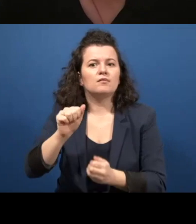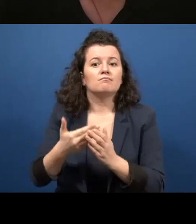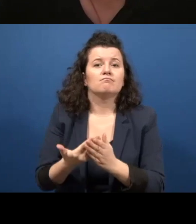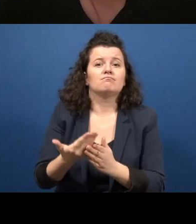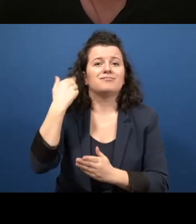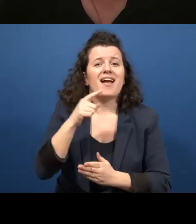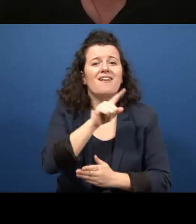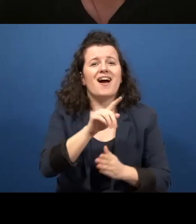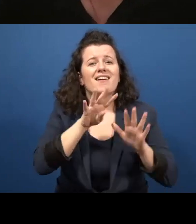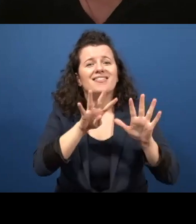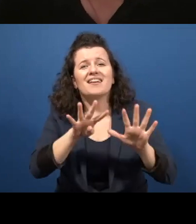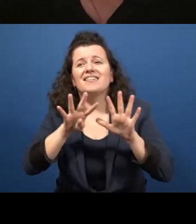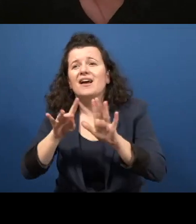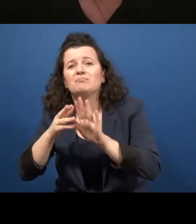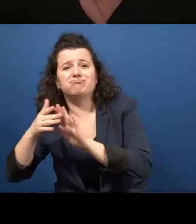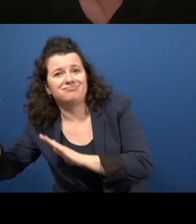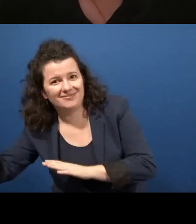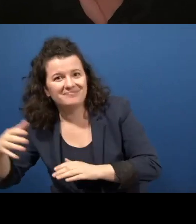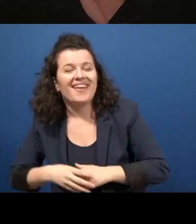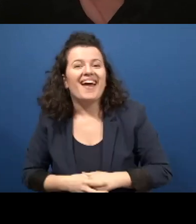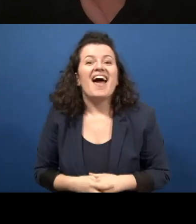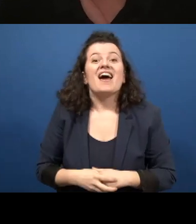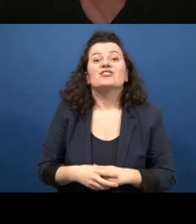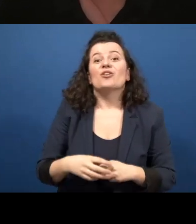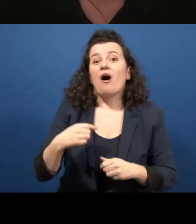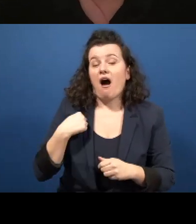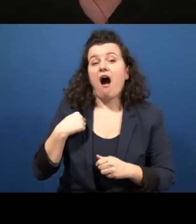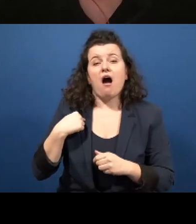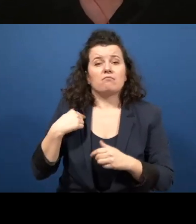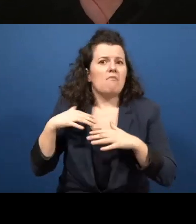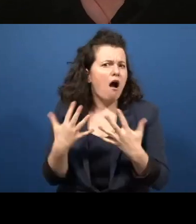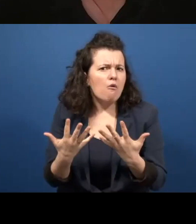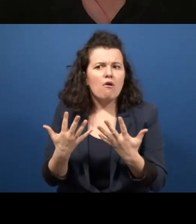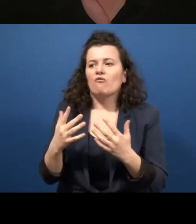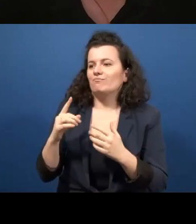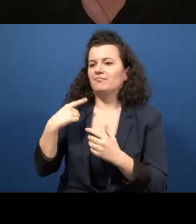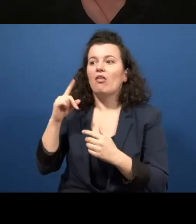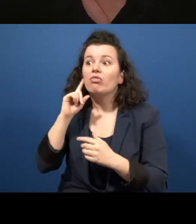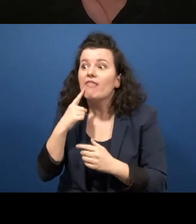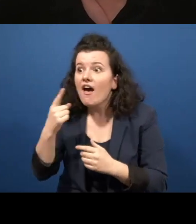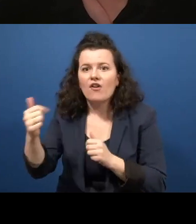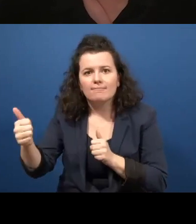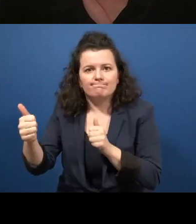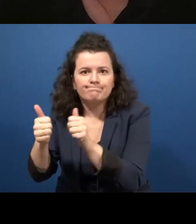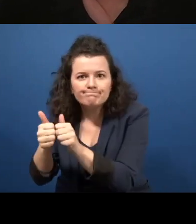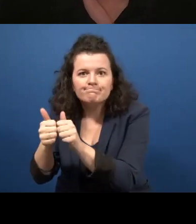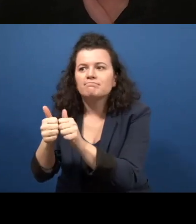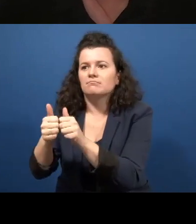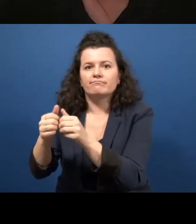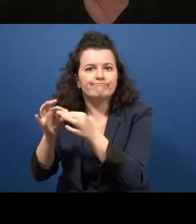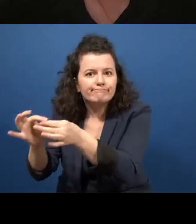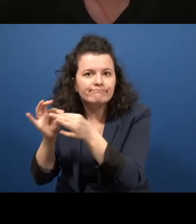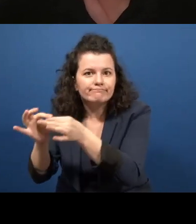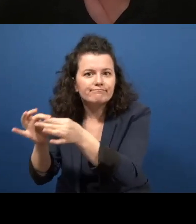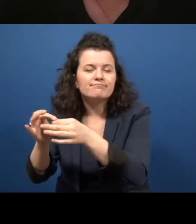En el último milenio me califiqué como intérprete y he trabajado al servicio de personas